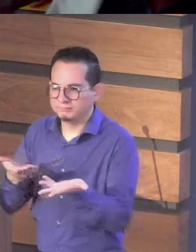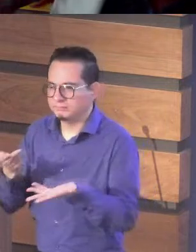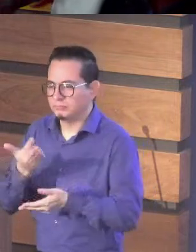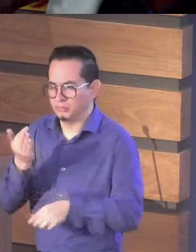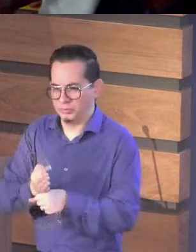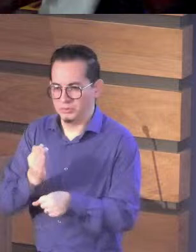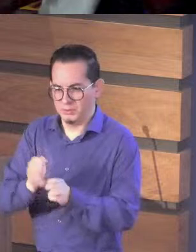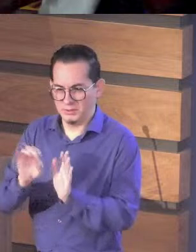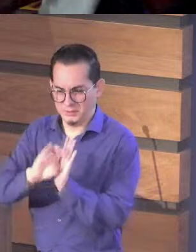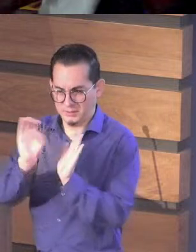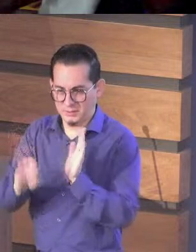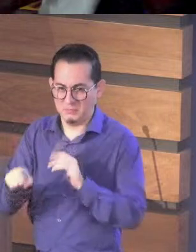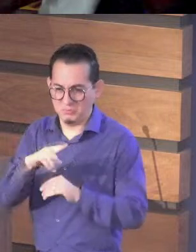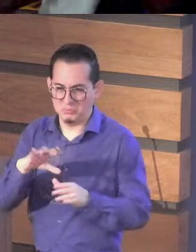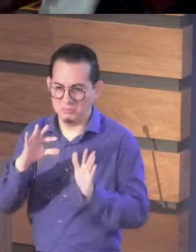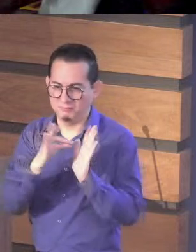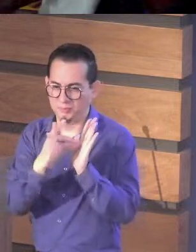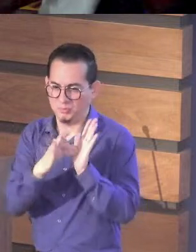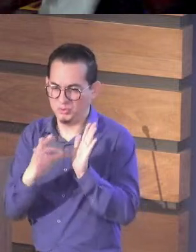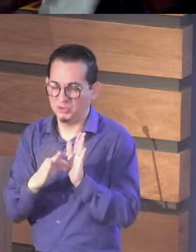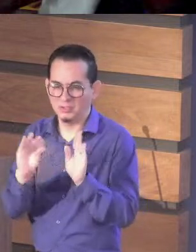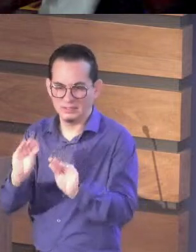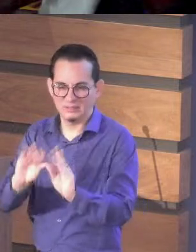puntos. Como les mencionaba,